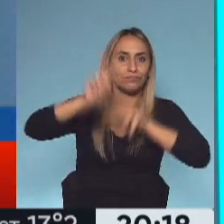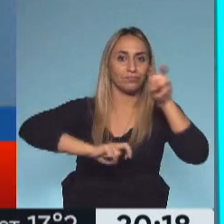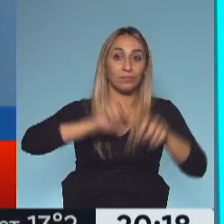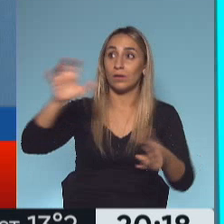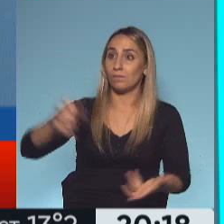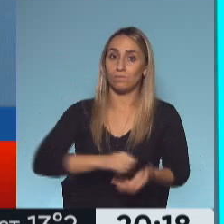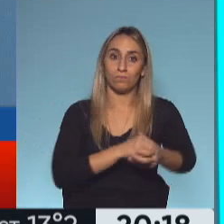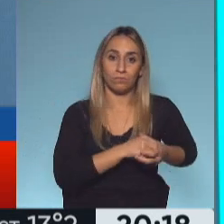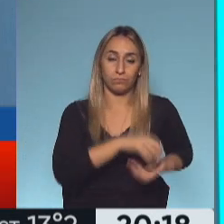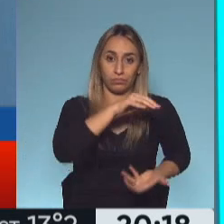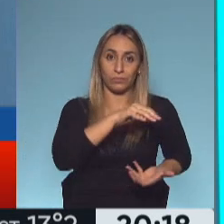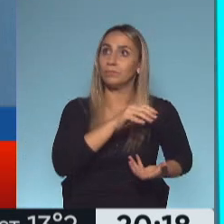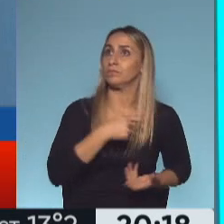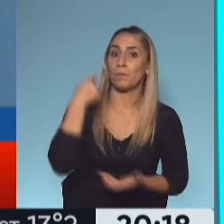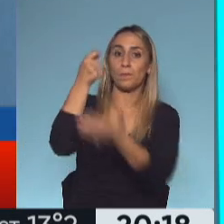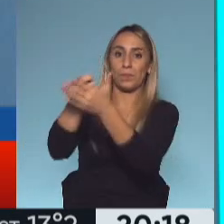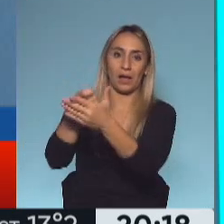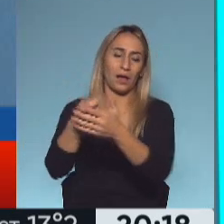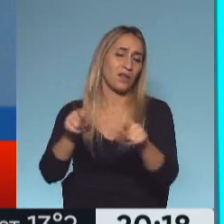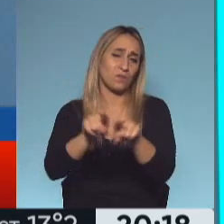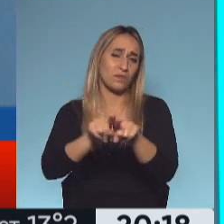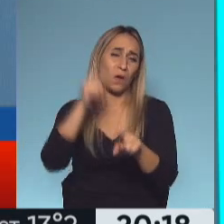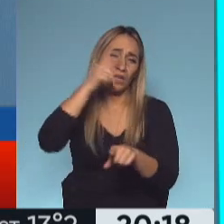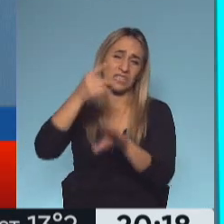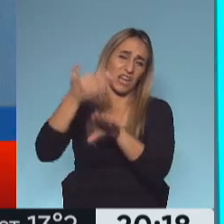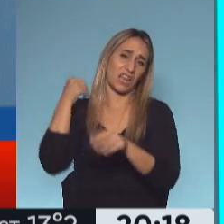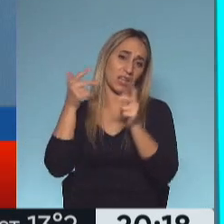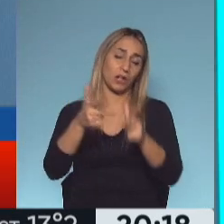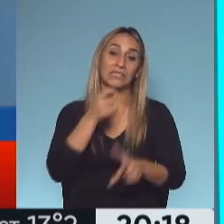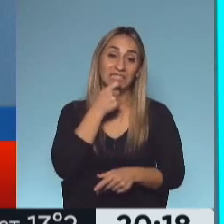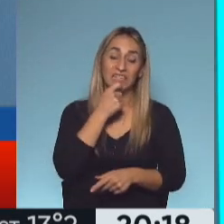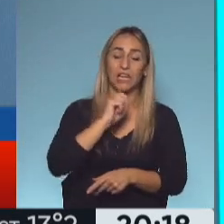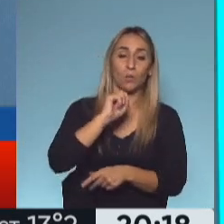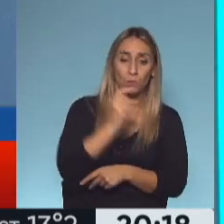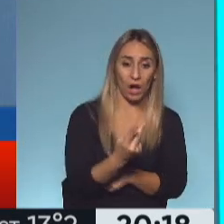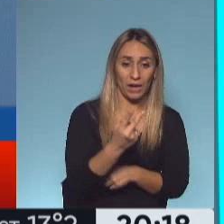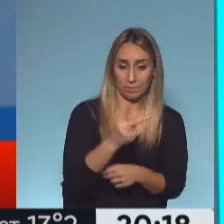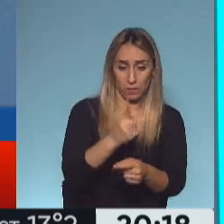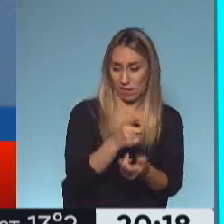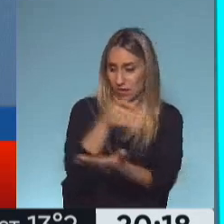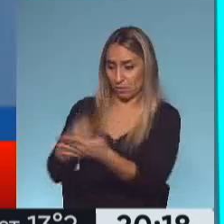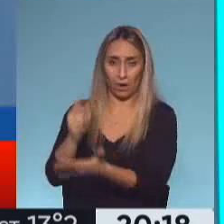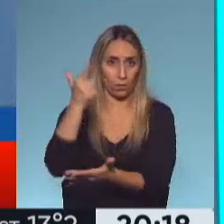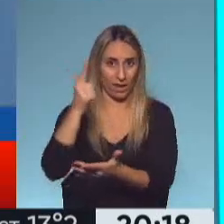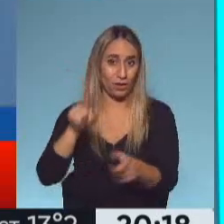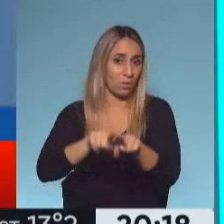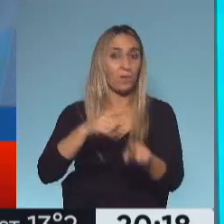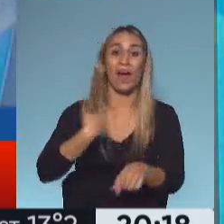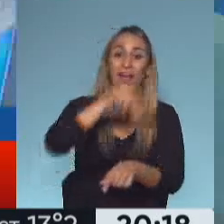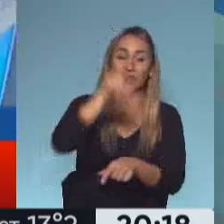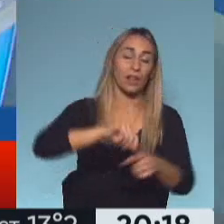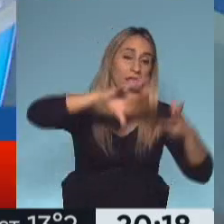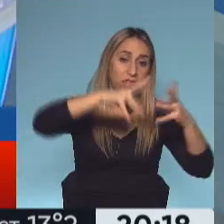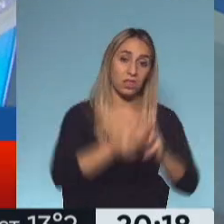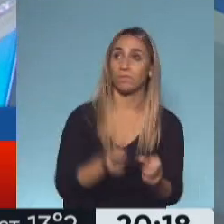decía Néstor Kirchner, los muertos no pagan. Hay que recuperarse de esta crisis que es realmente muy severa, pero vuelvo a decir, el camino no es el ajuste, el